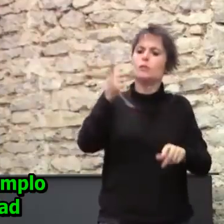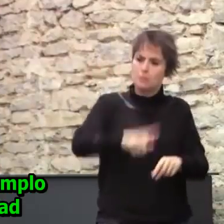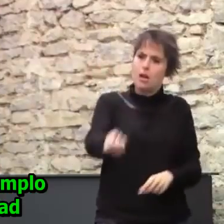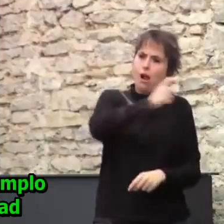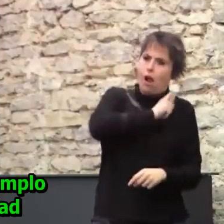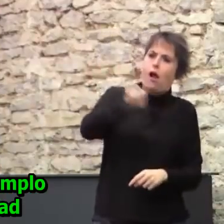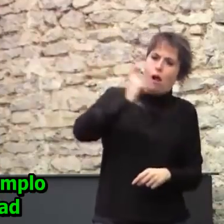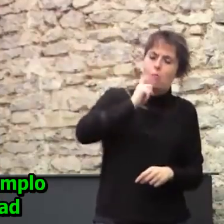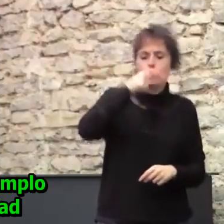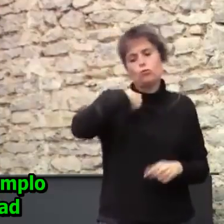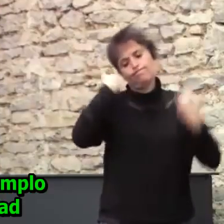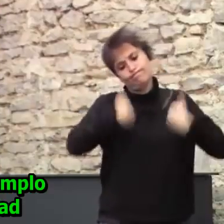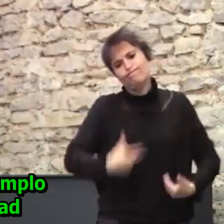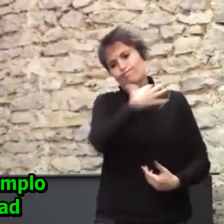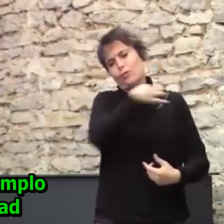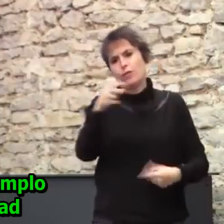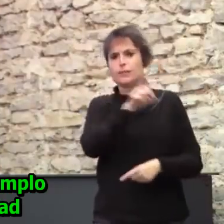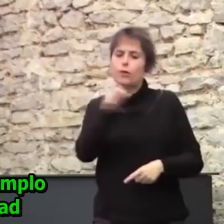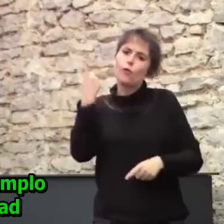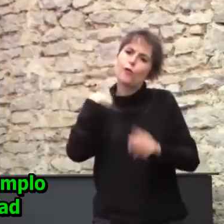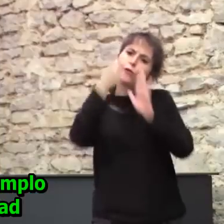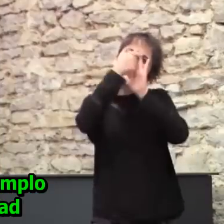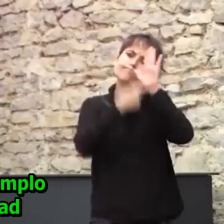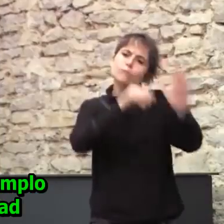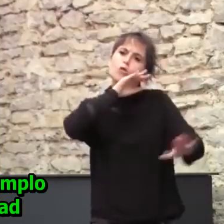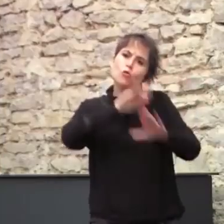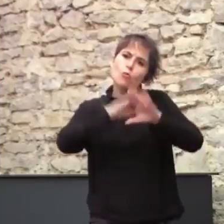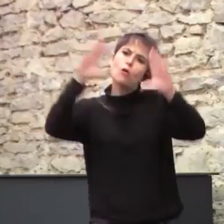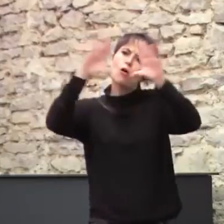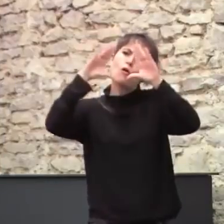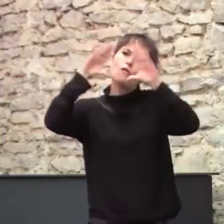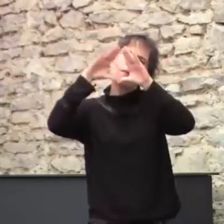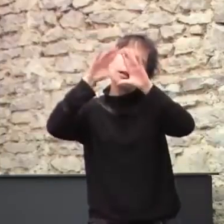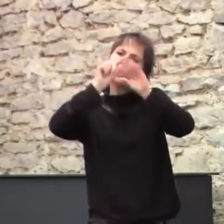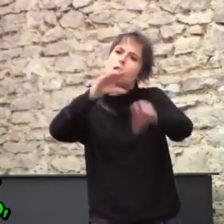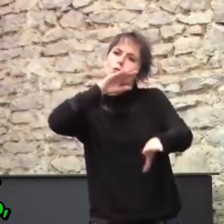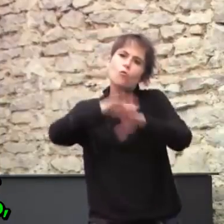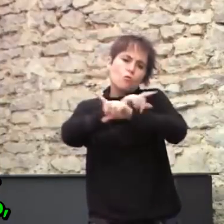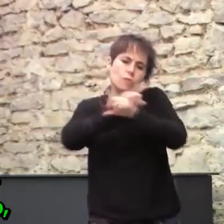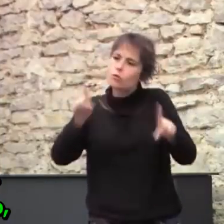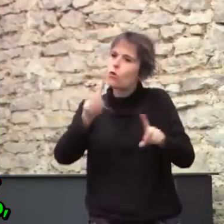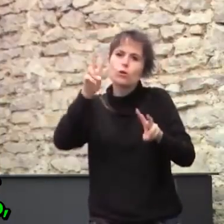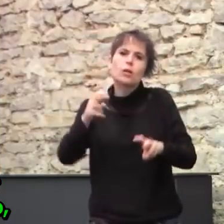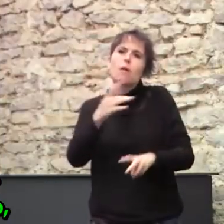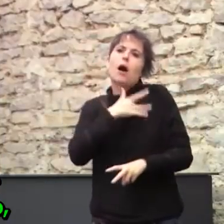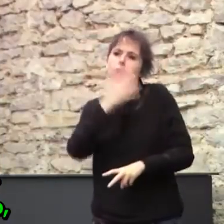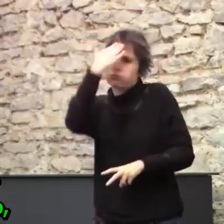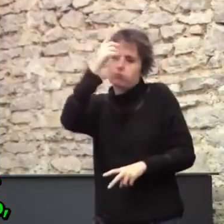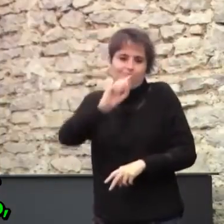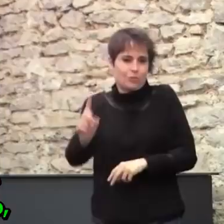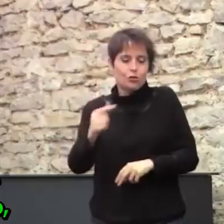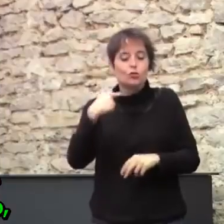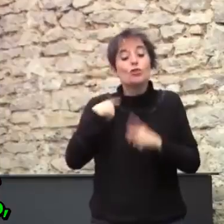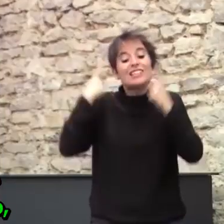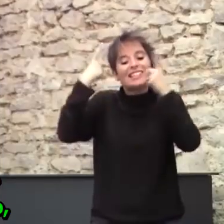misma porque no soy perfecta o porque no cumplo con todos los cánones de la feminidad o del amor romántico. Lo que hago es un poco